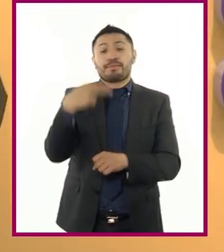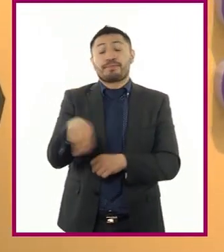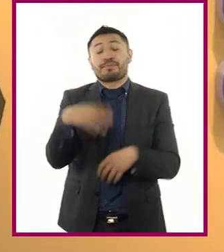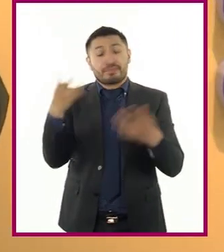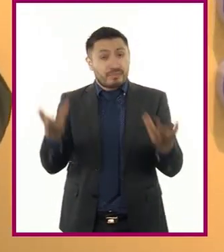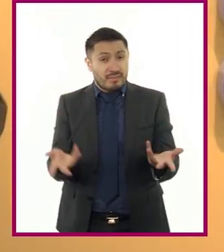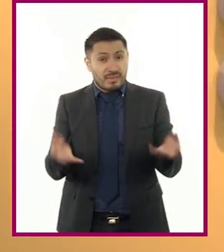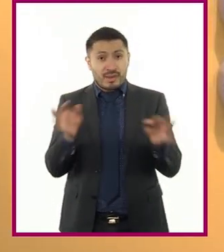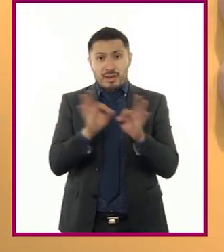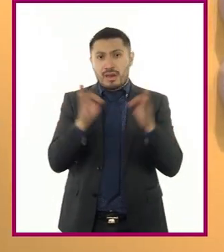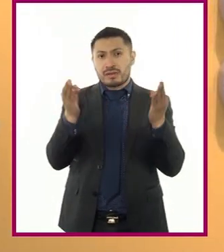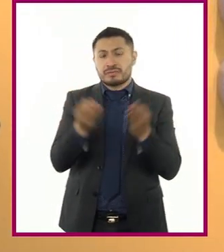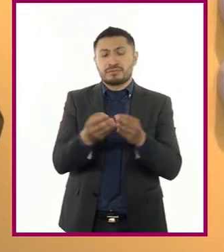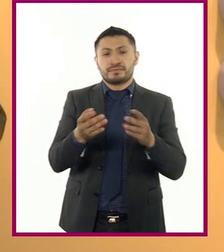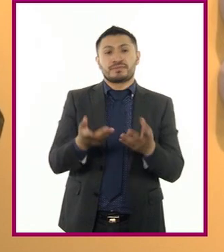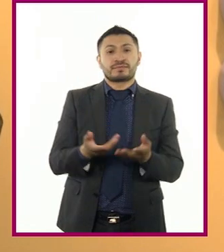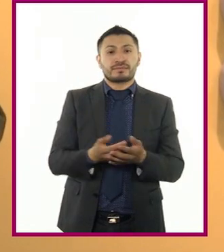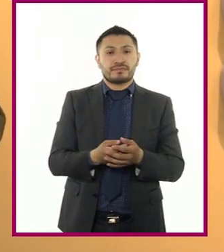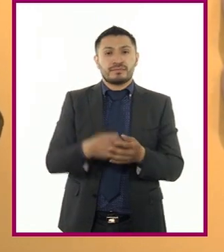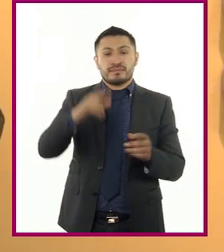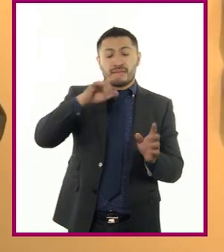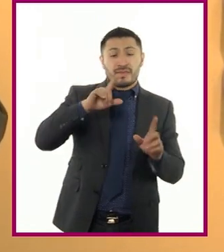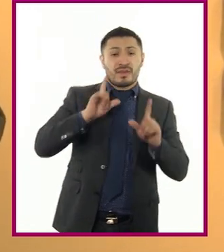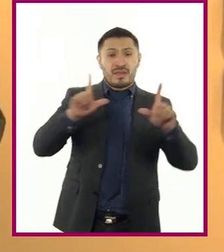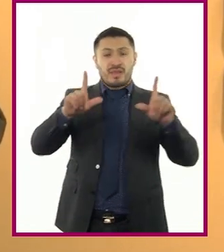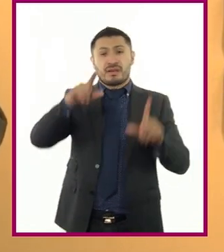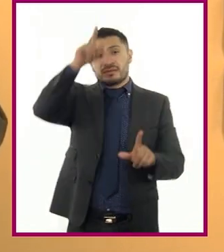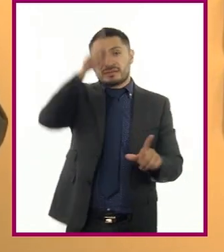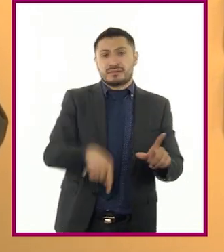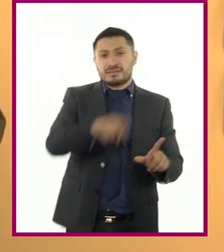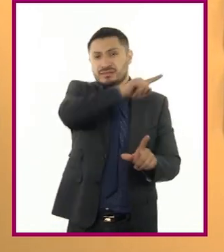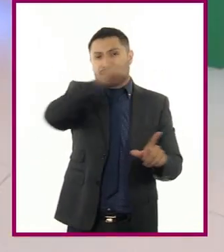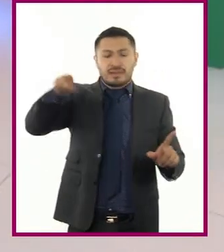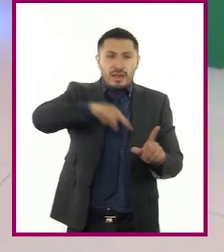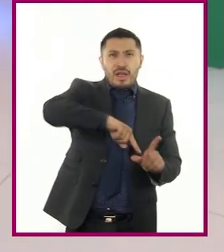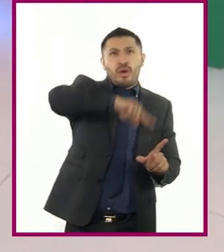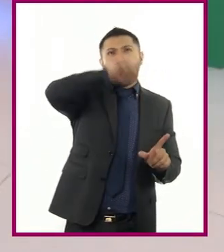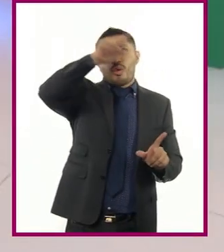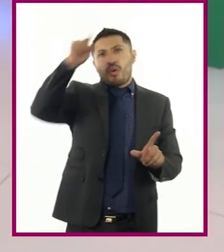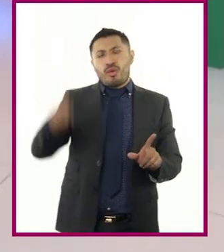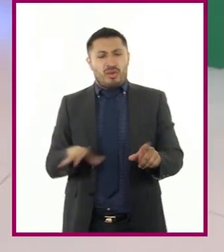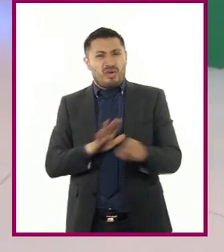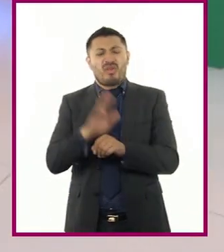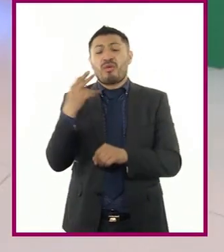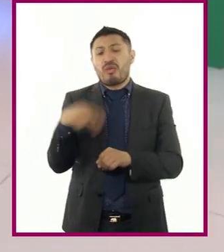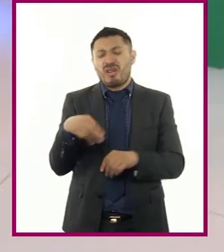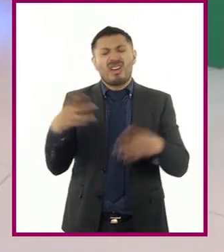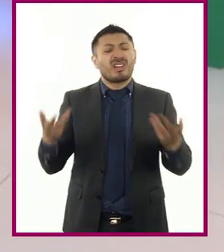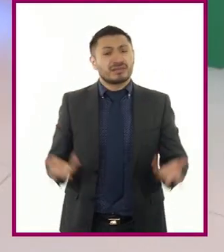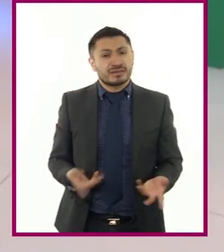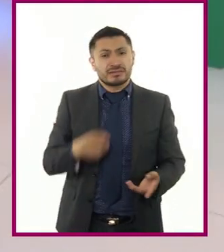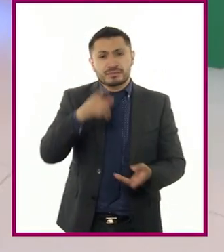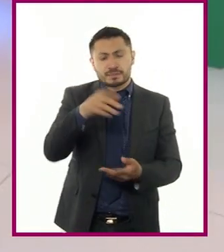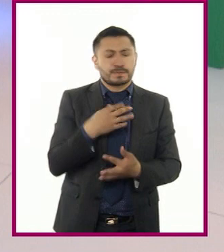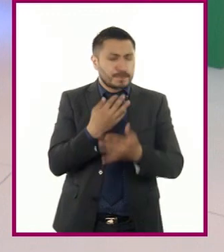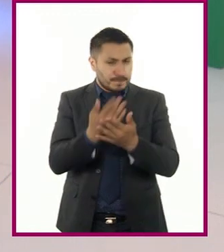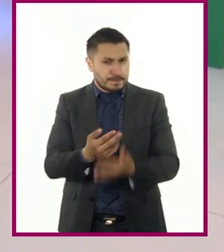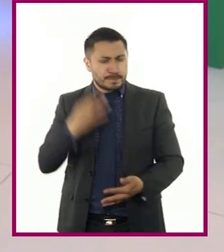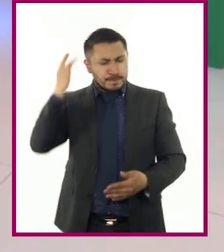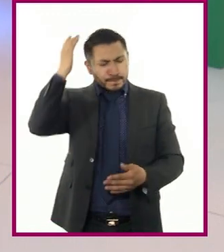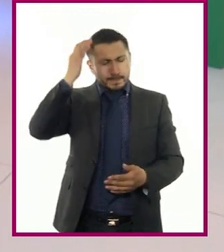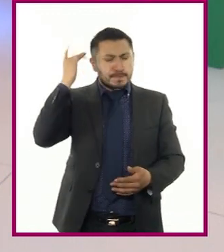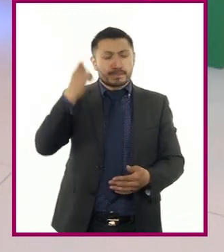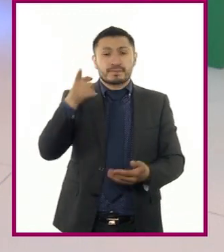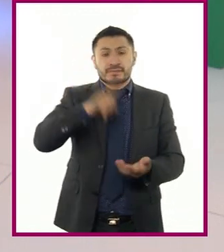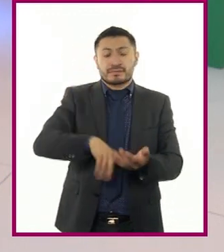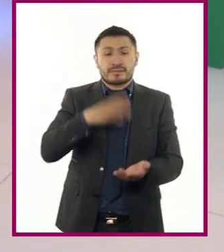forma de la curva que define una gráfica de proporcionalidad inversa? Tomen un momento y, en su cuaderno,